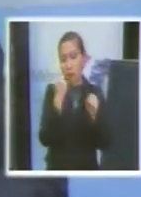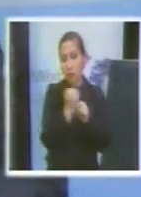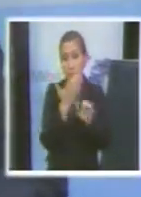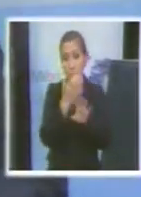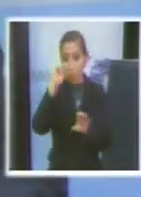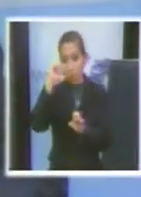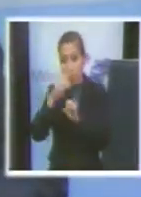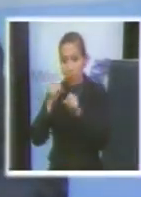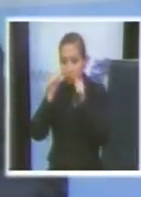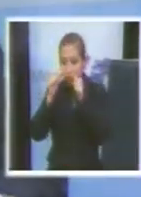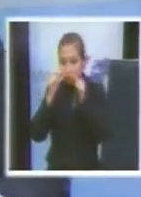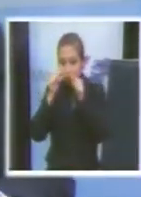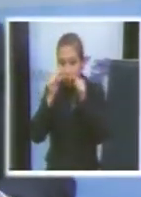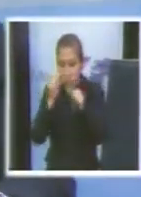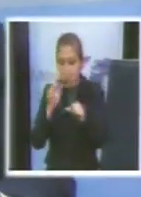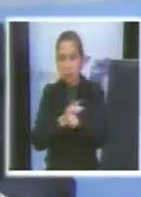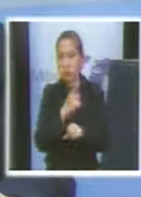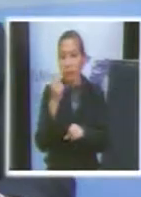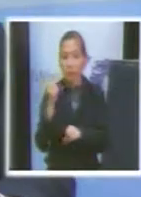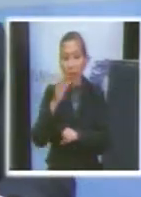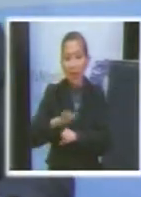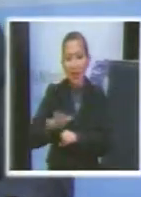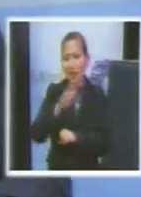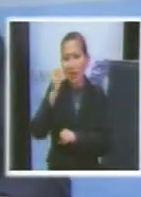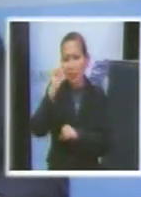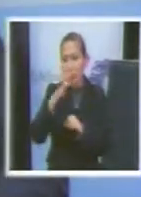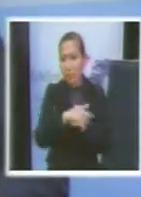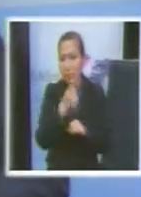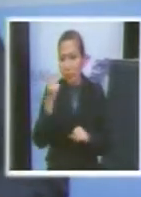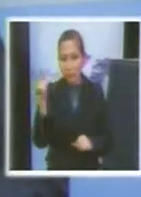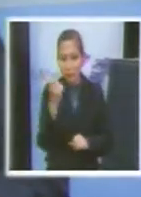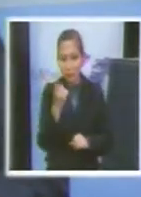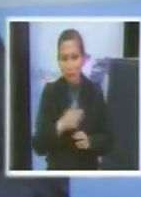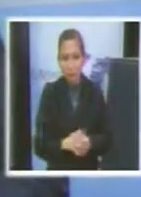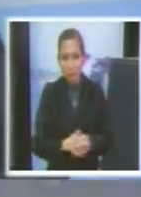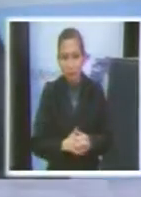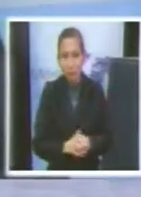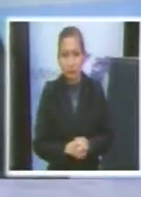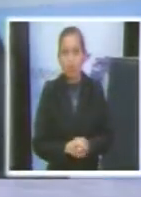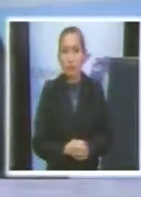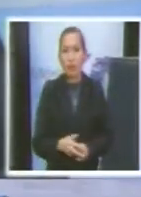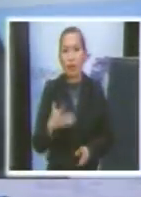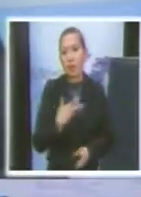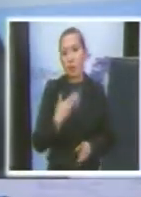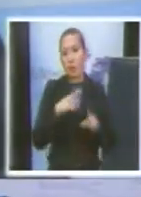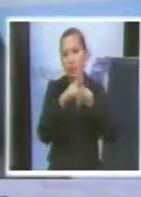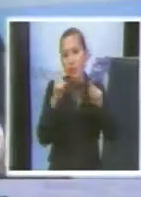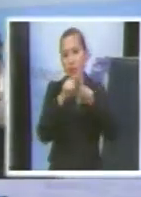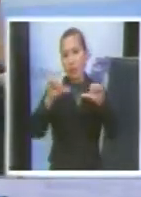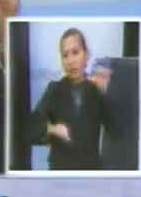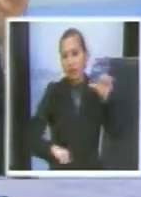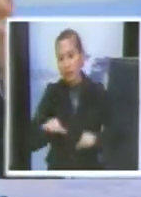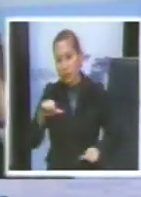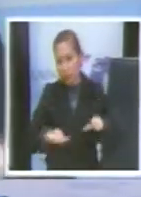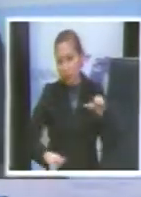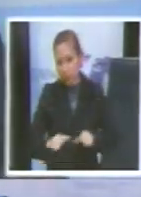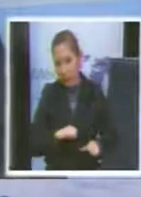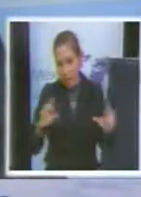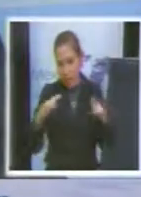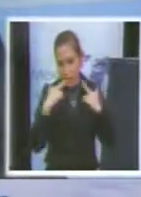europeo. Y vamos a tener un año muy europeo porque tenemos varias actividades en la